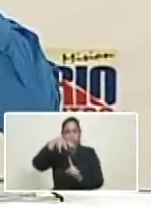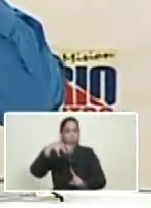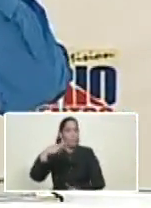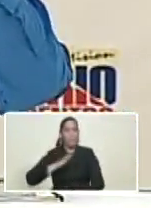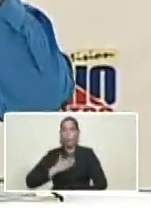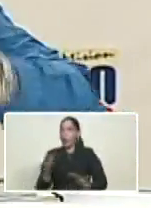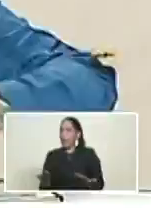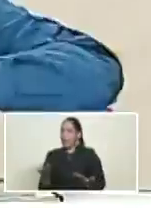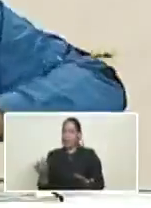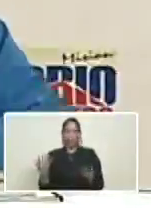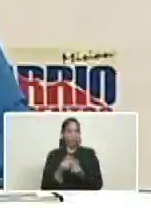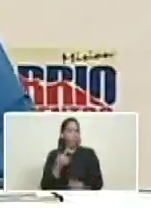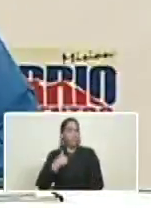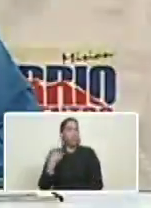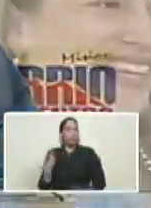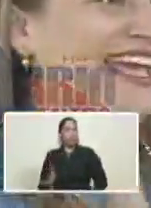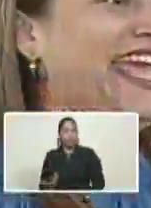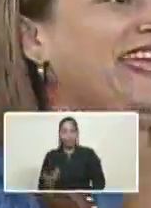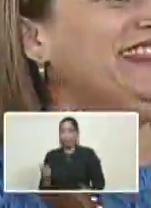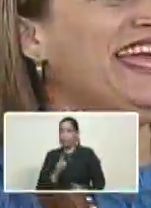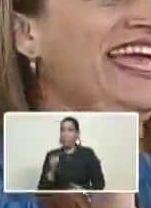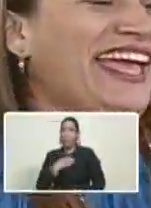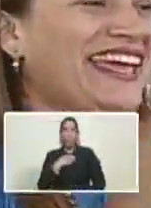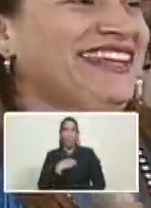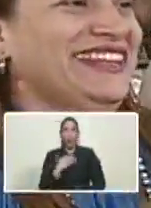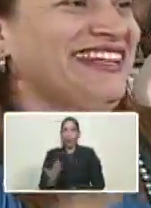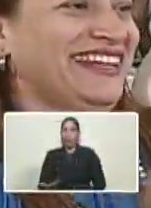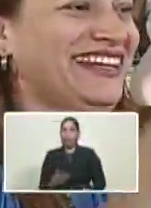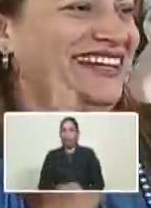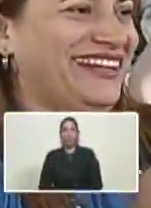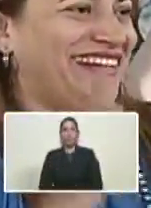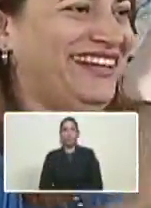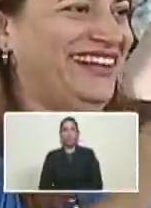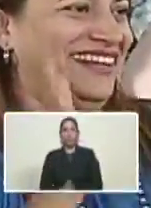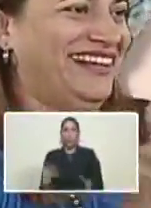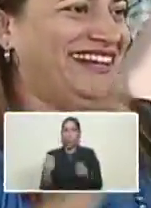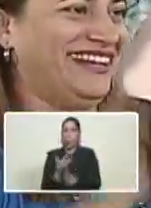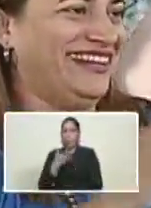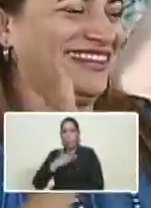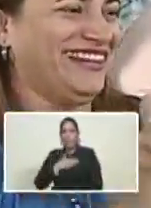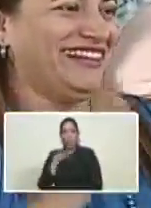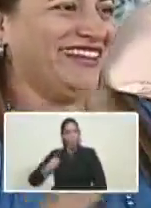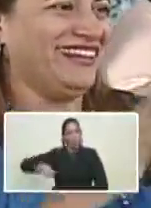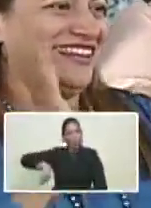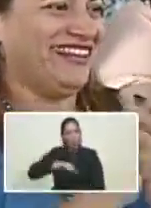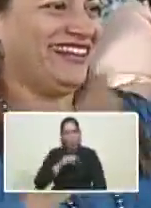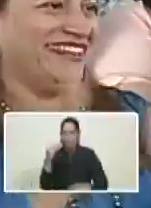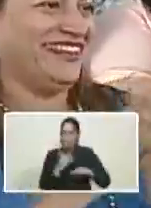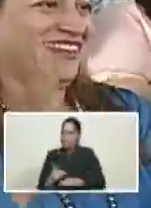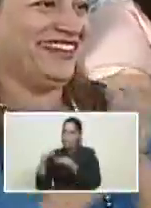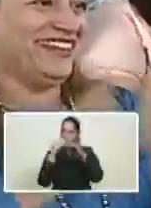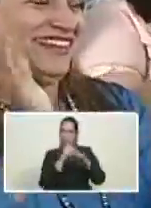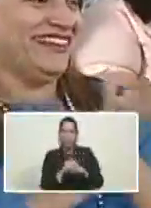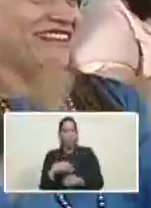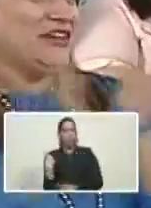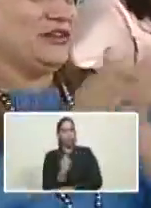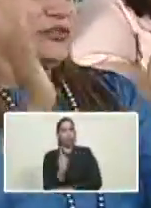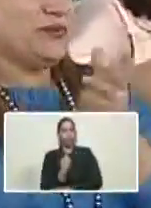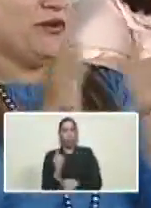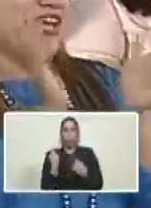ni van a poder, ni conmigo ni con nosotros, que somos lo mismo, somos uno solo.